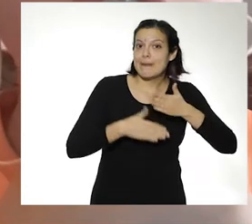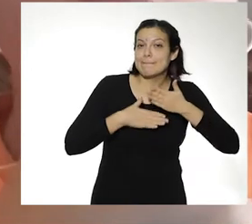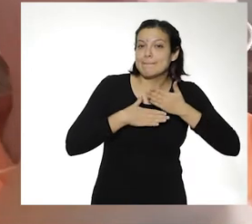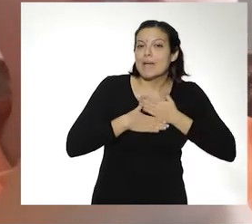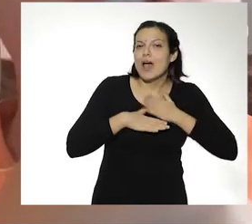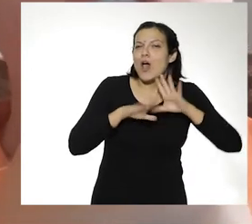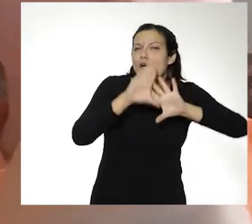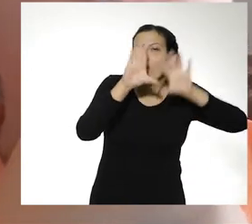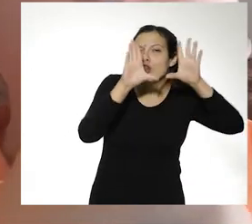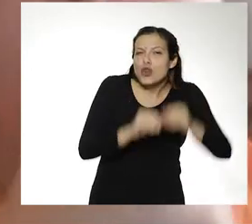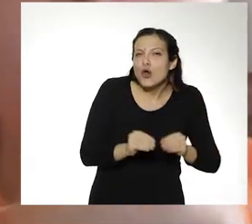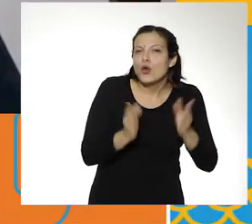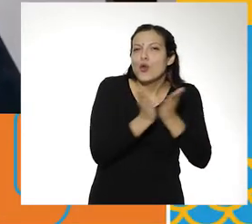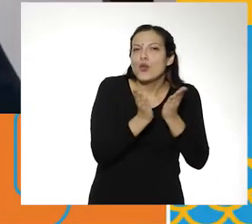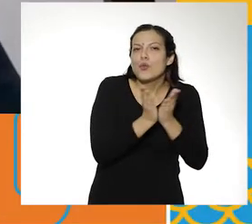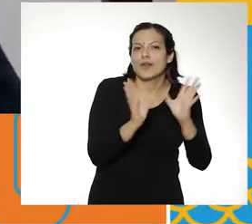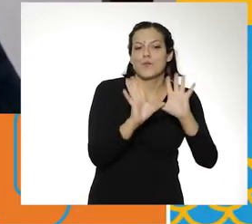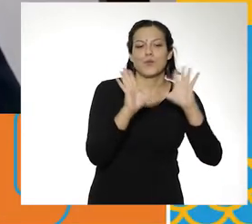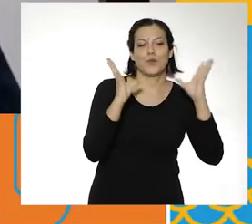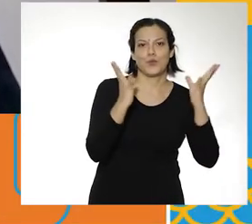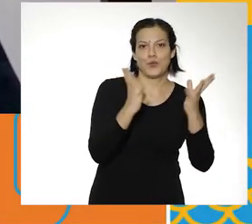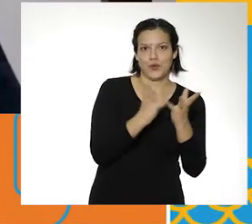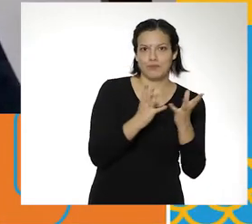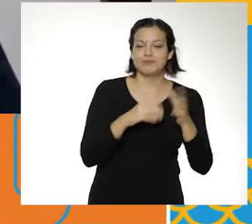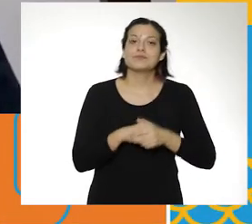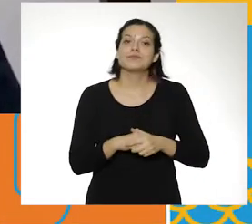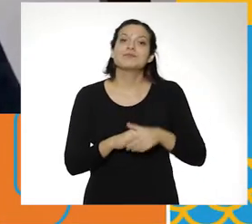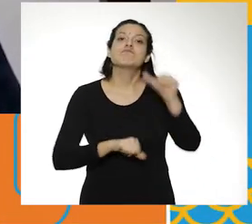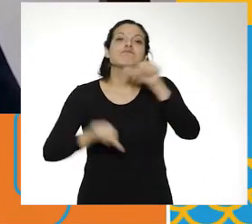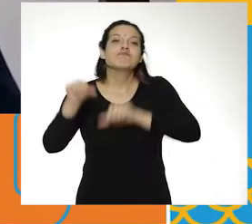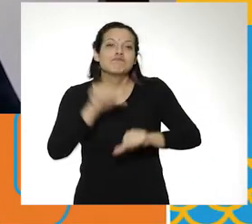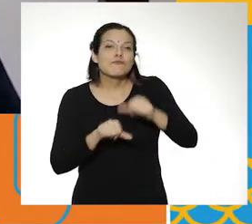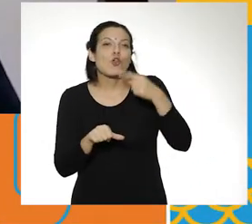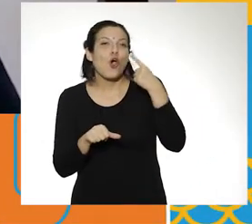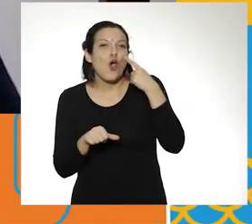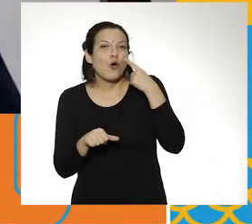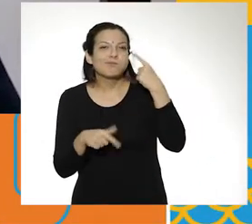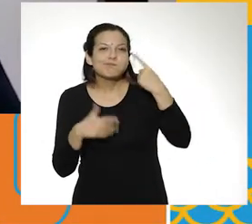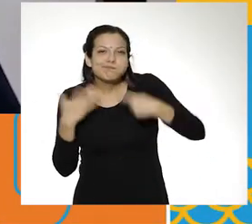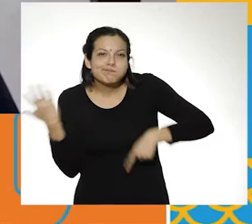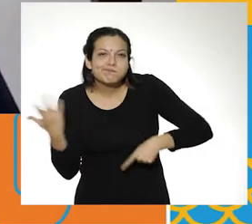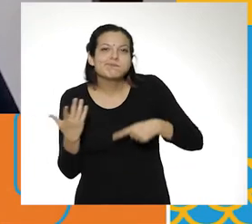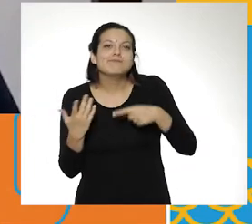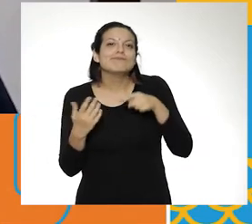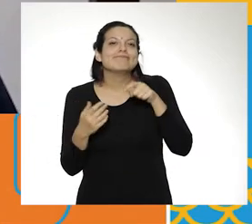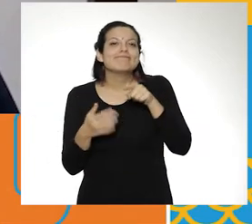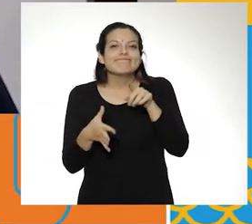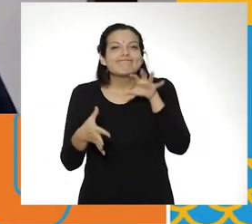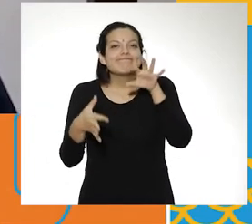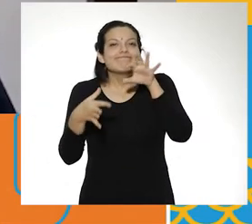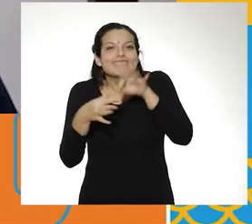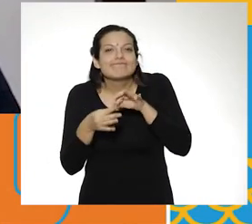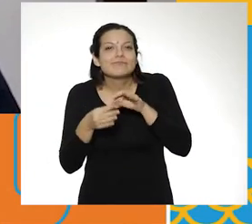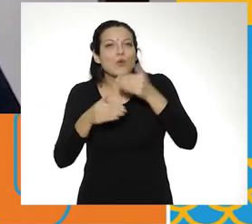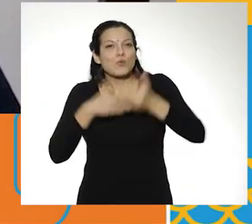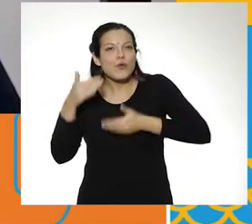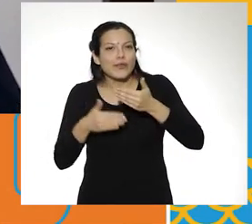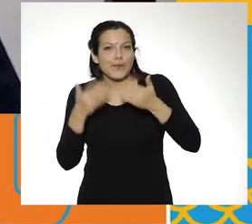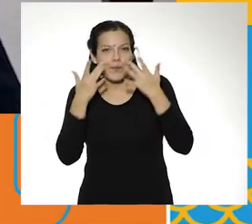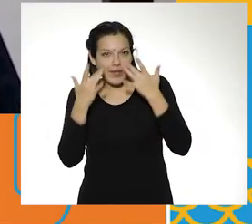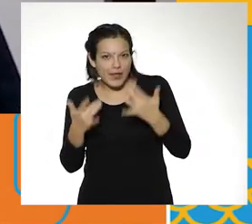aquello que estudia el mundo. Las ciencias son conocimientos que tienen ciertos procesos de